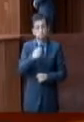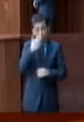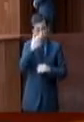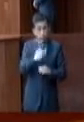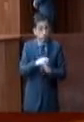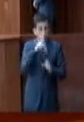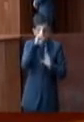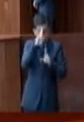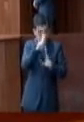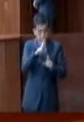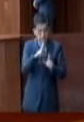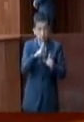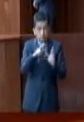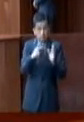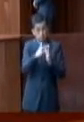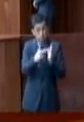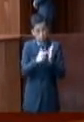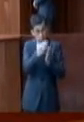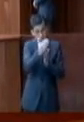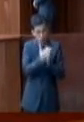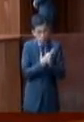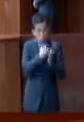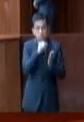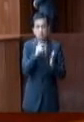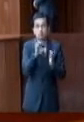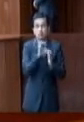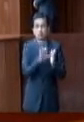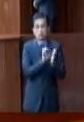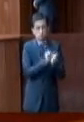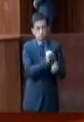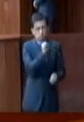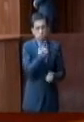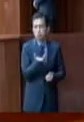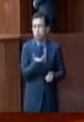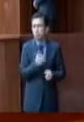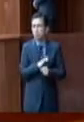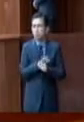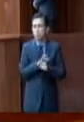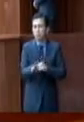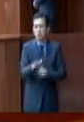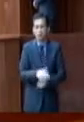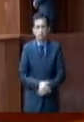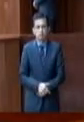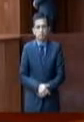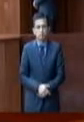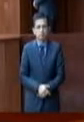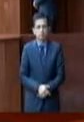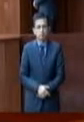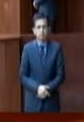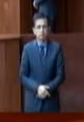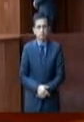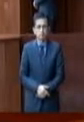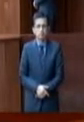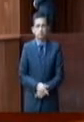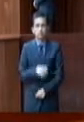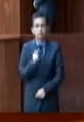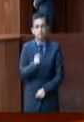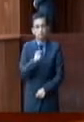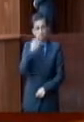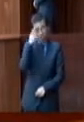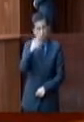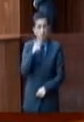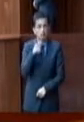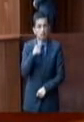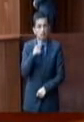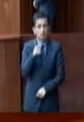principios constitucionales y entre ellos que él y la circunstancia de que